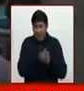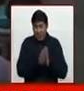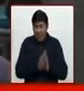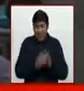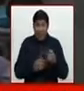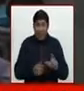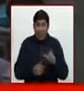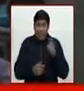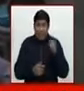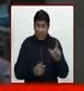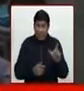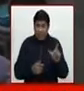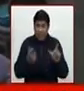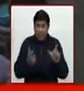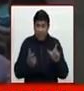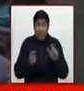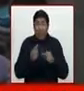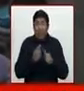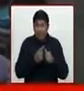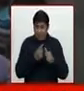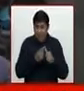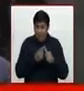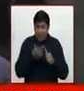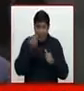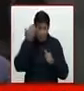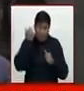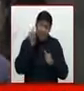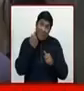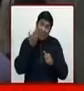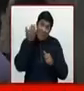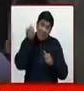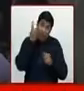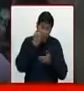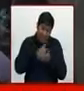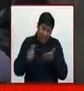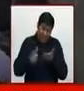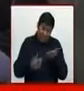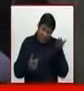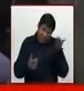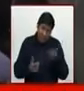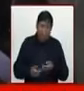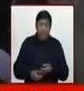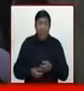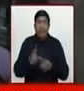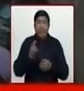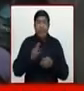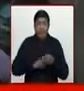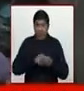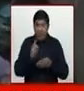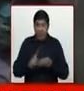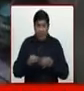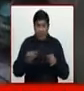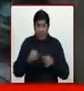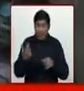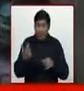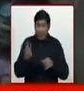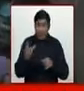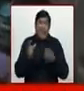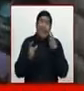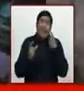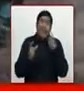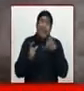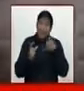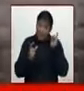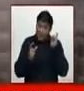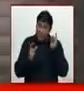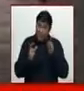solicitando la primera papeleta de sufragio, este certificado del 7 de marzo, o también están solicitando el